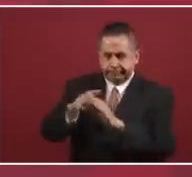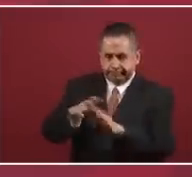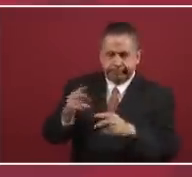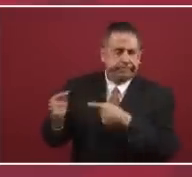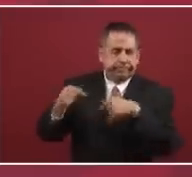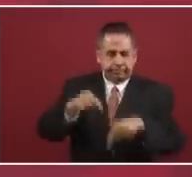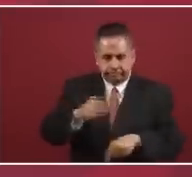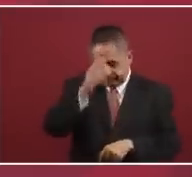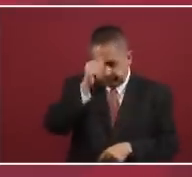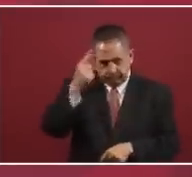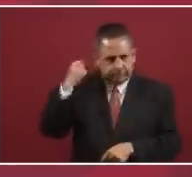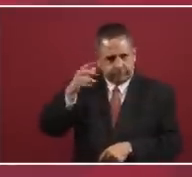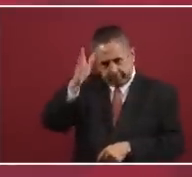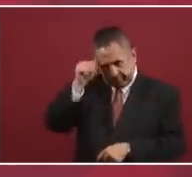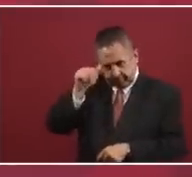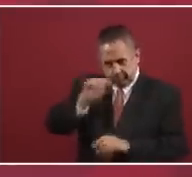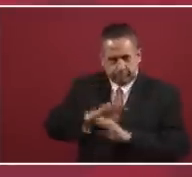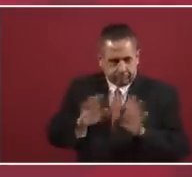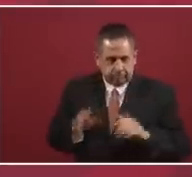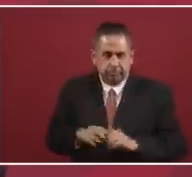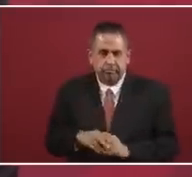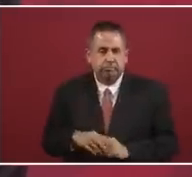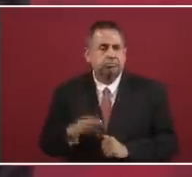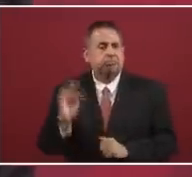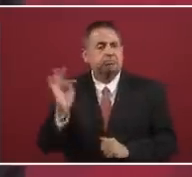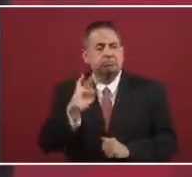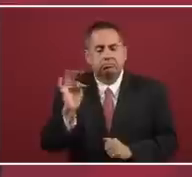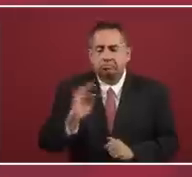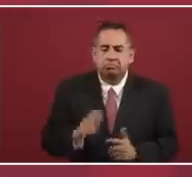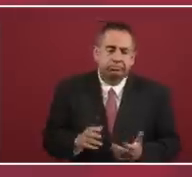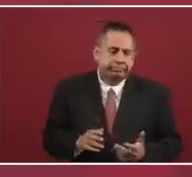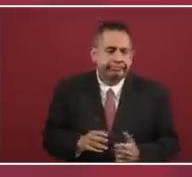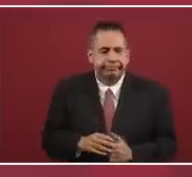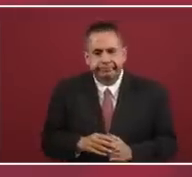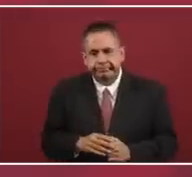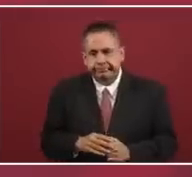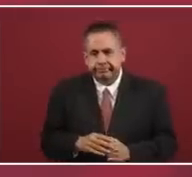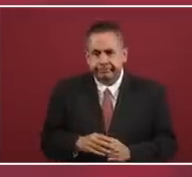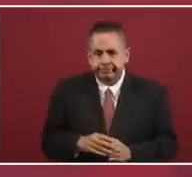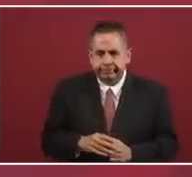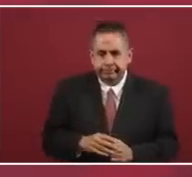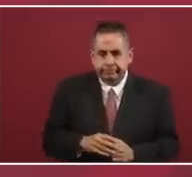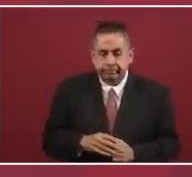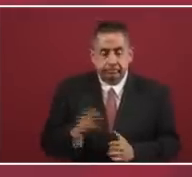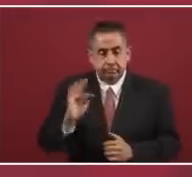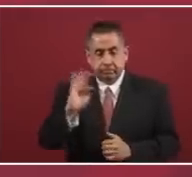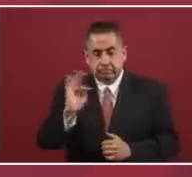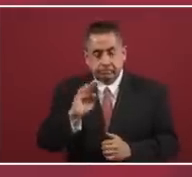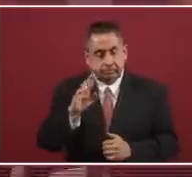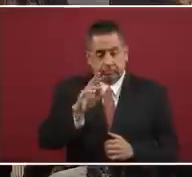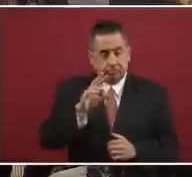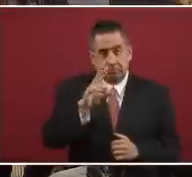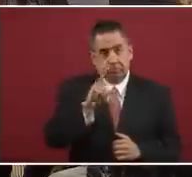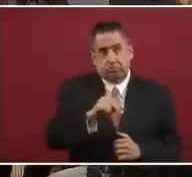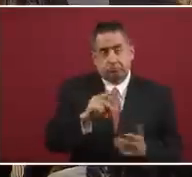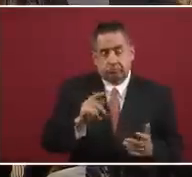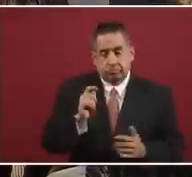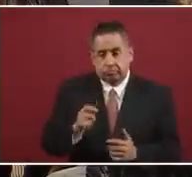en eso quedamos. Puede ser que no esté, o mejor dicho, no va a estar